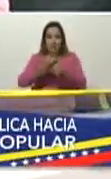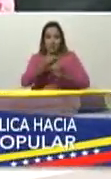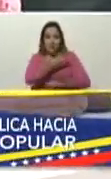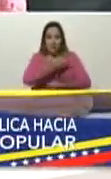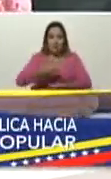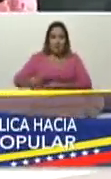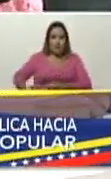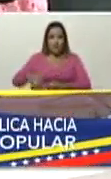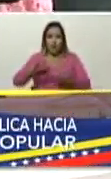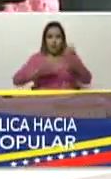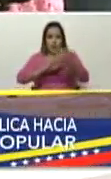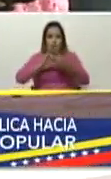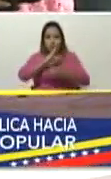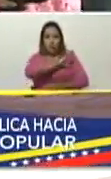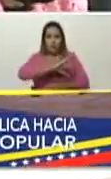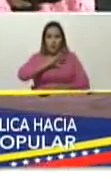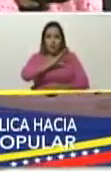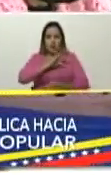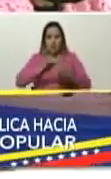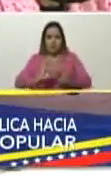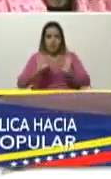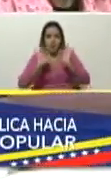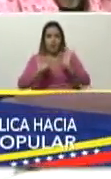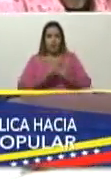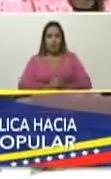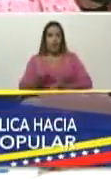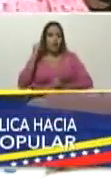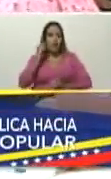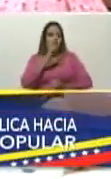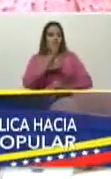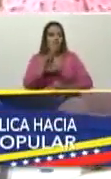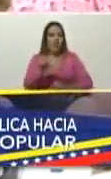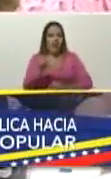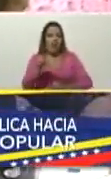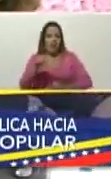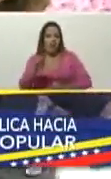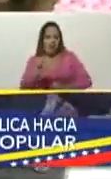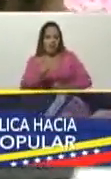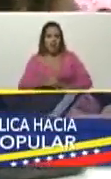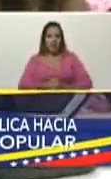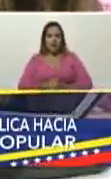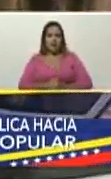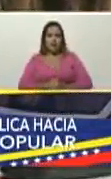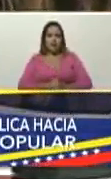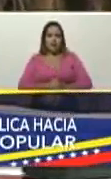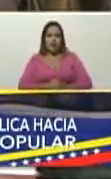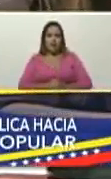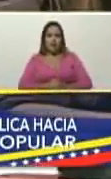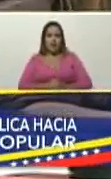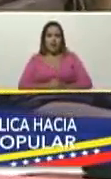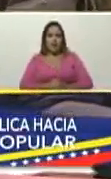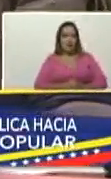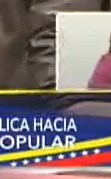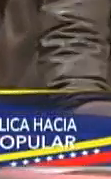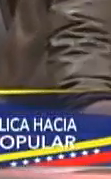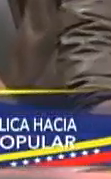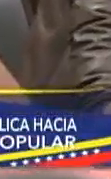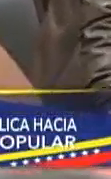presidentes de cuatro comisiones fundamentales. Blanca Ecaut, que es la presidenta de la Comisión de Comunas, de Consejos Comunales de la